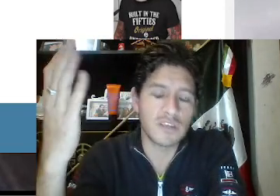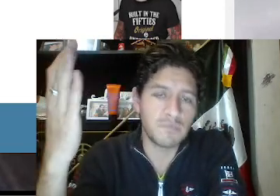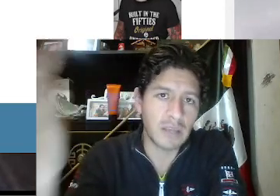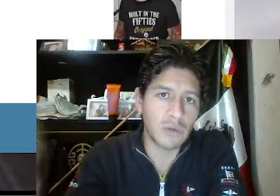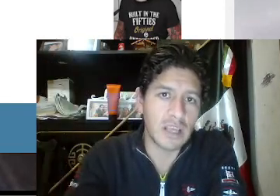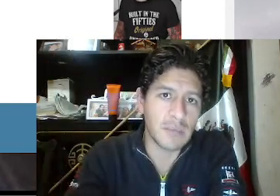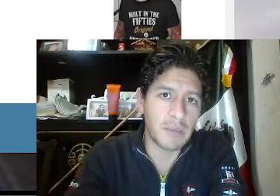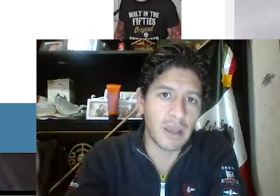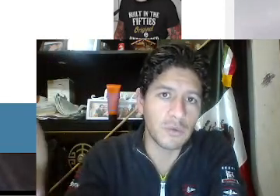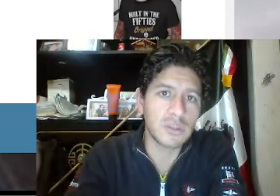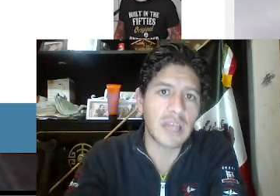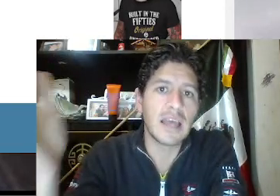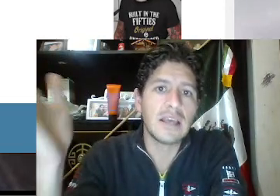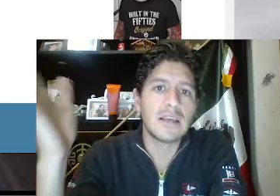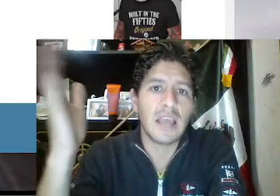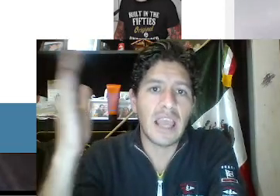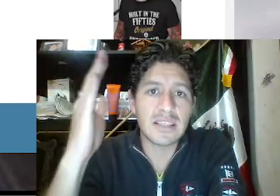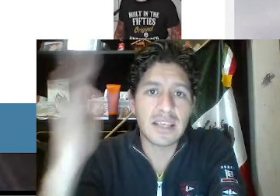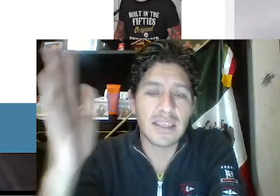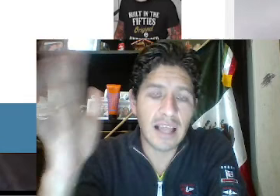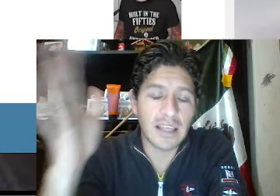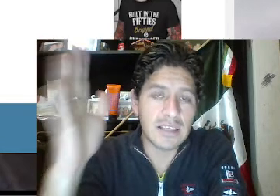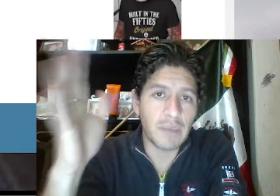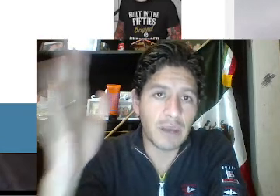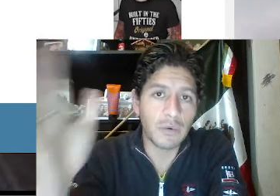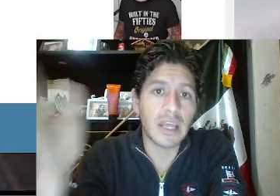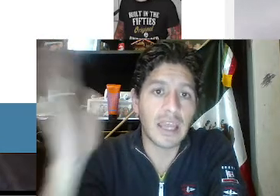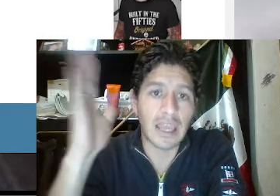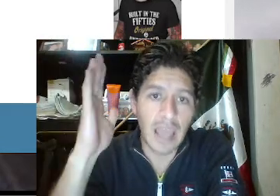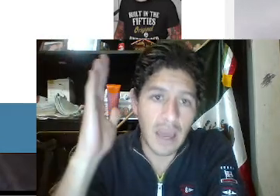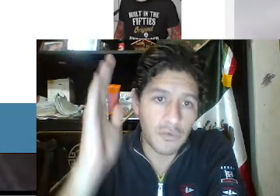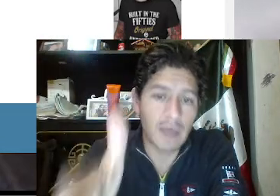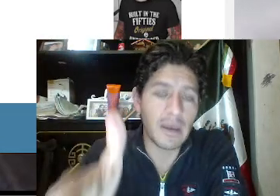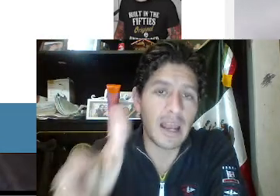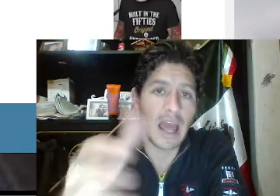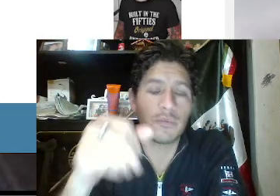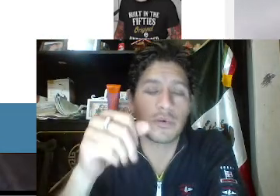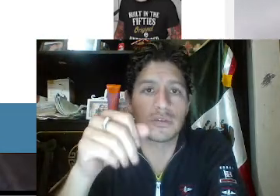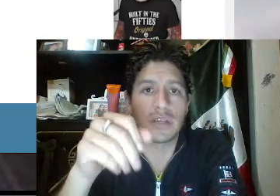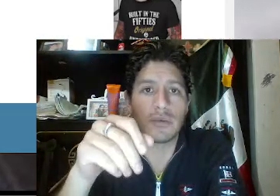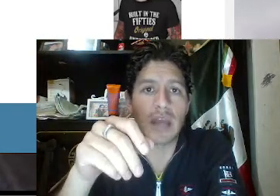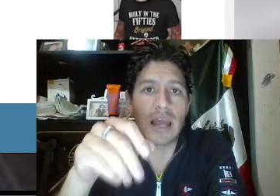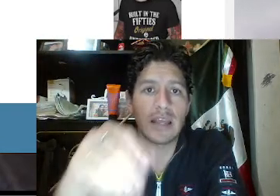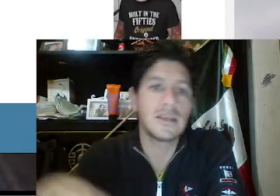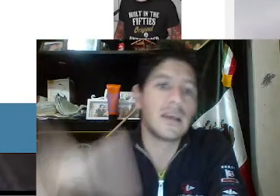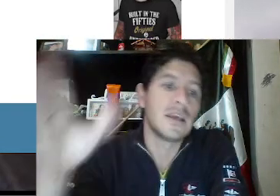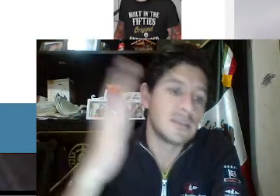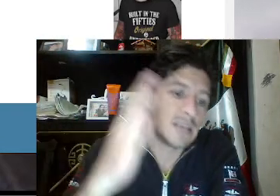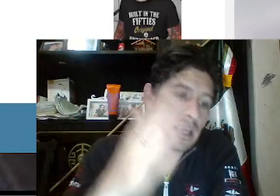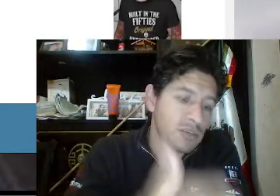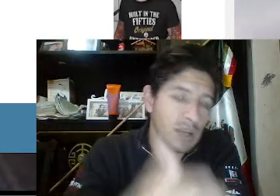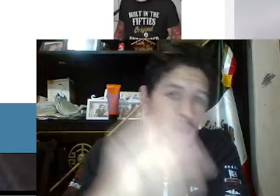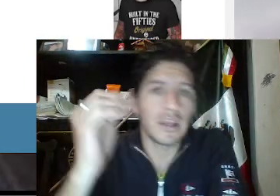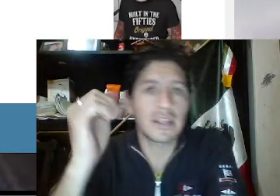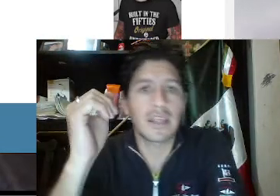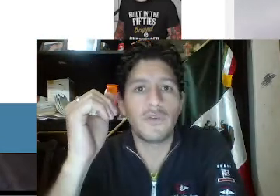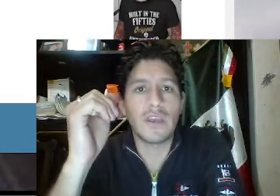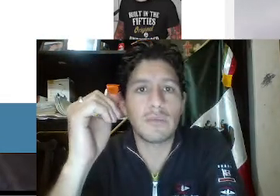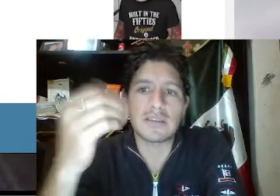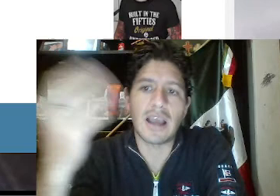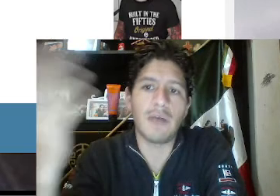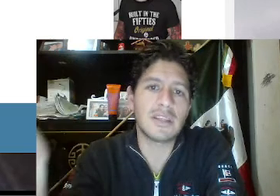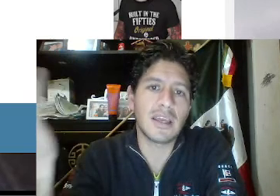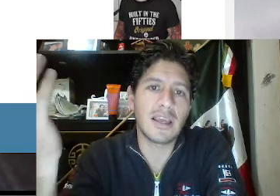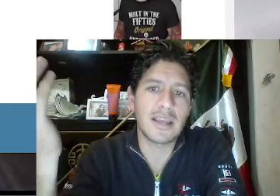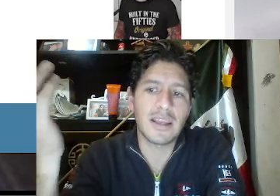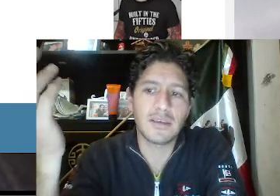con respecto a esa pregunta, ese ideal de esa pregunta que ya fue avalado por los tribunales, se hizo la colecta de